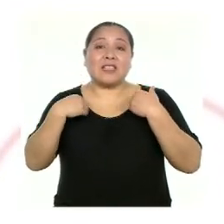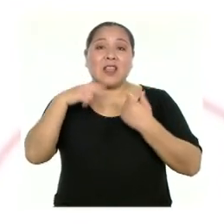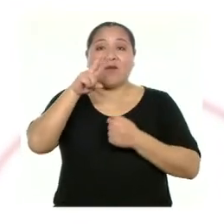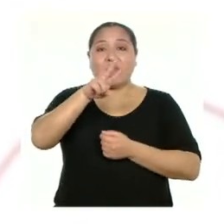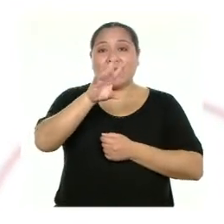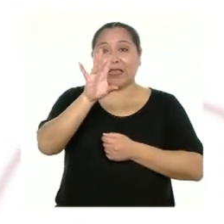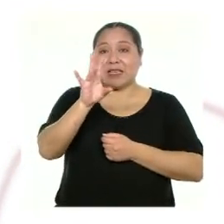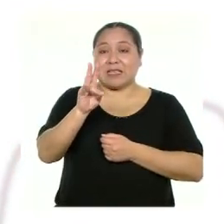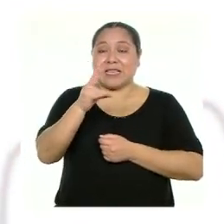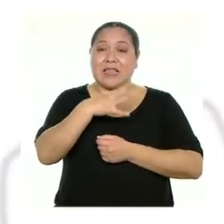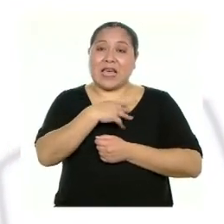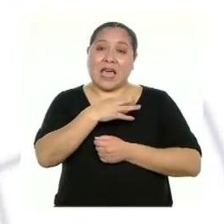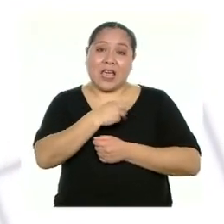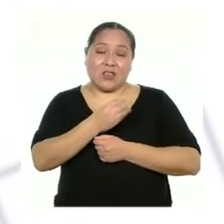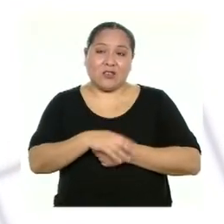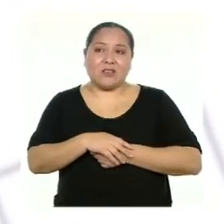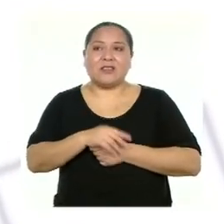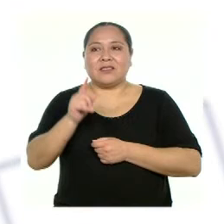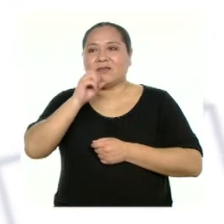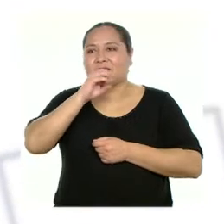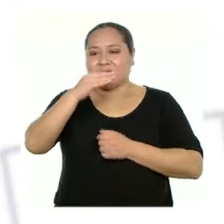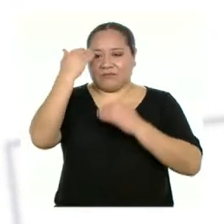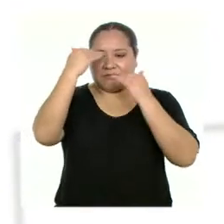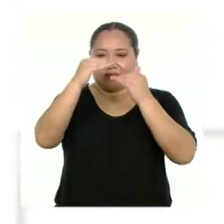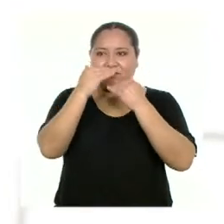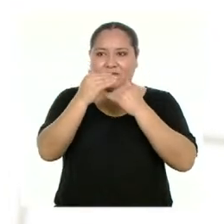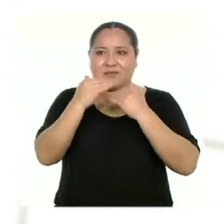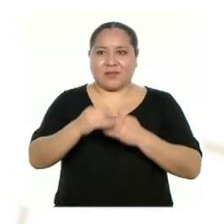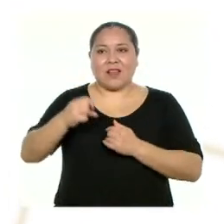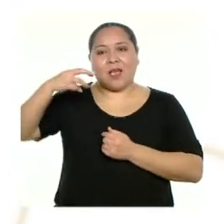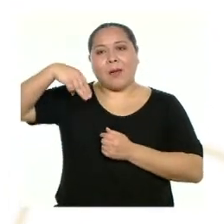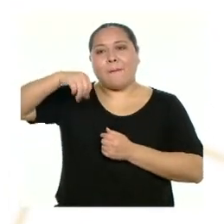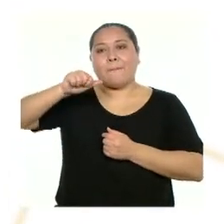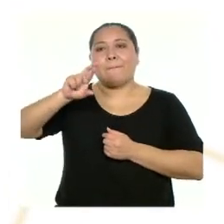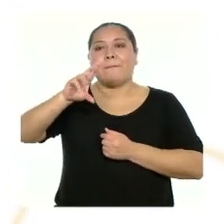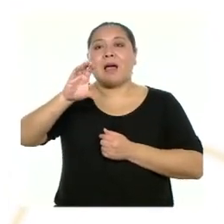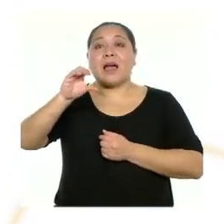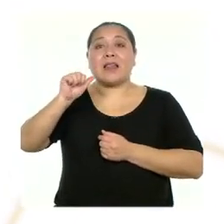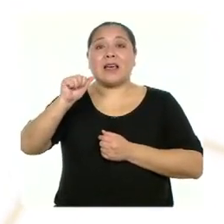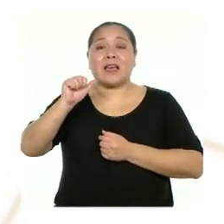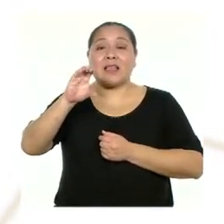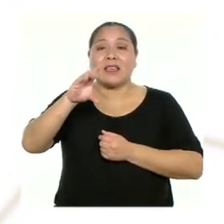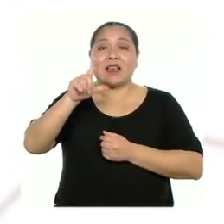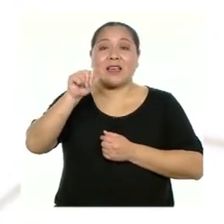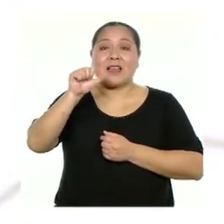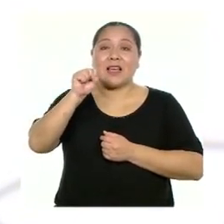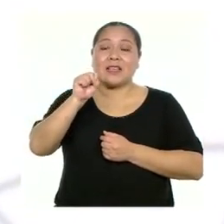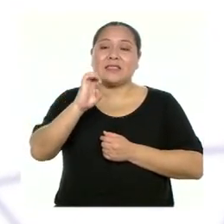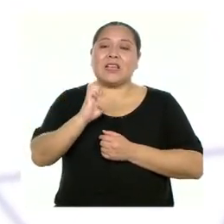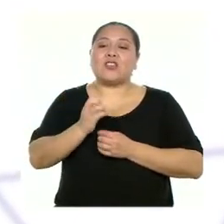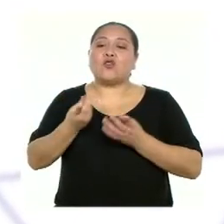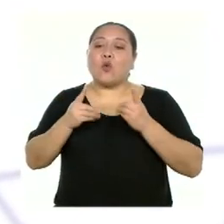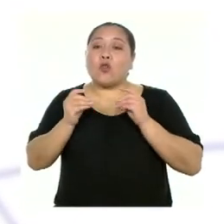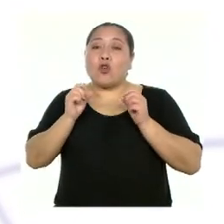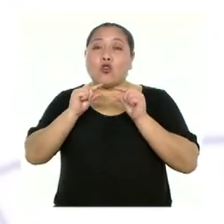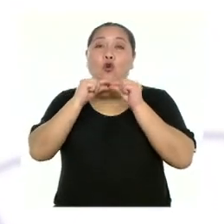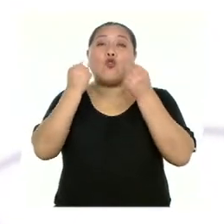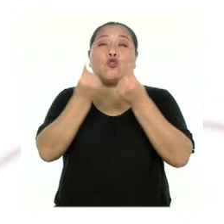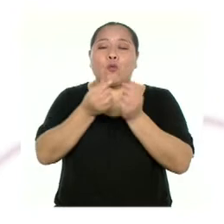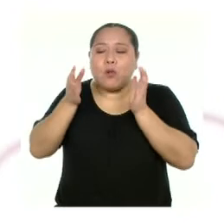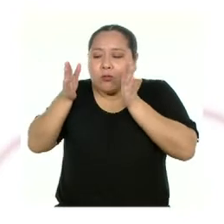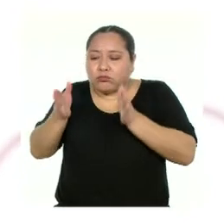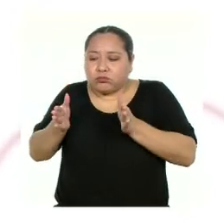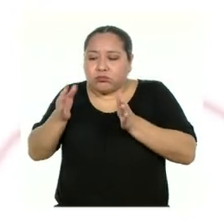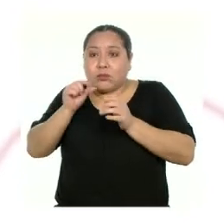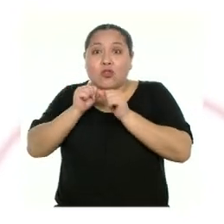haremos para cada fila. La marca de clase representa el valor que toma la variable cuando hay una agrupación en intervalos o